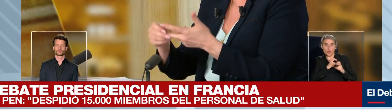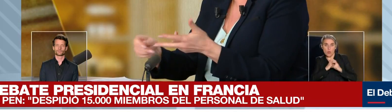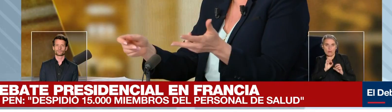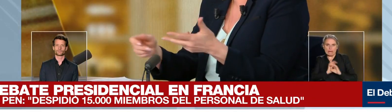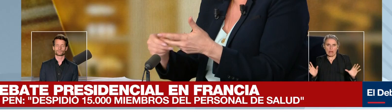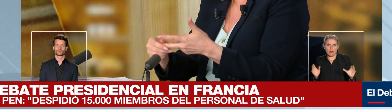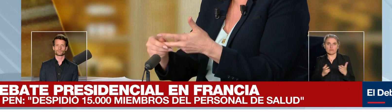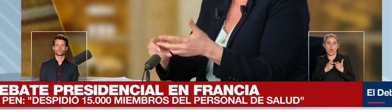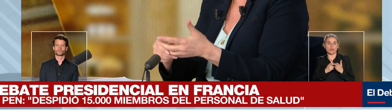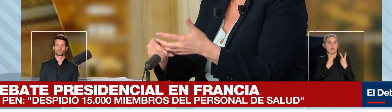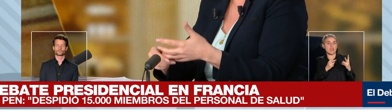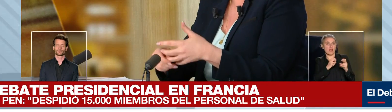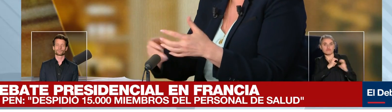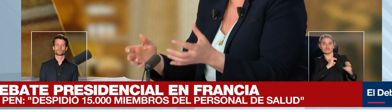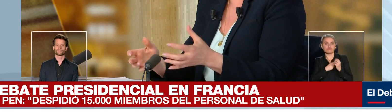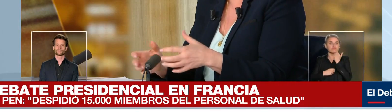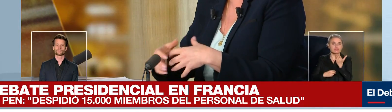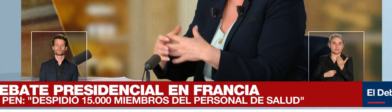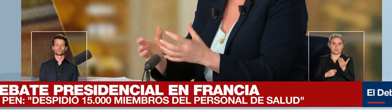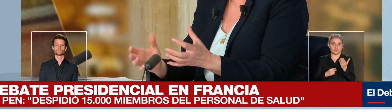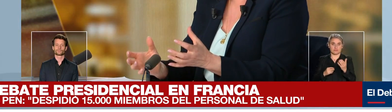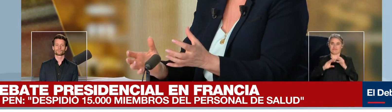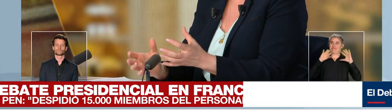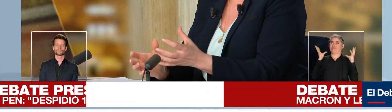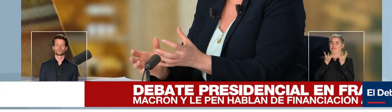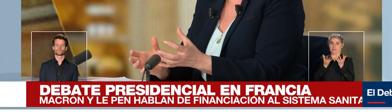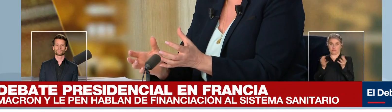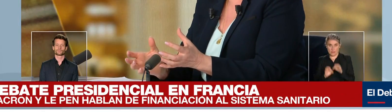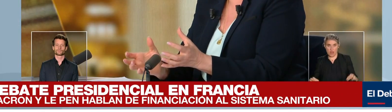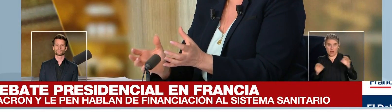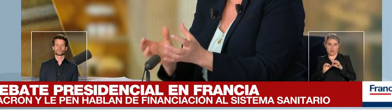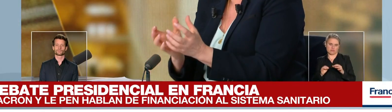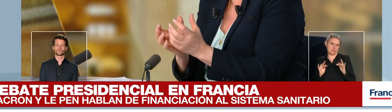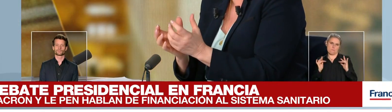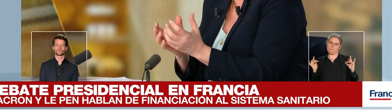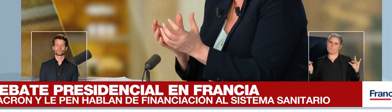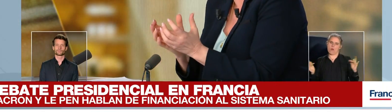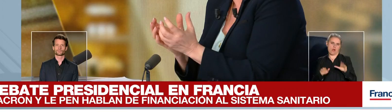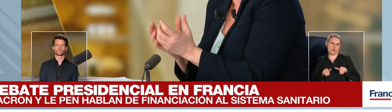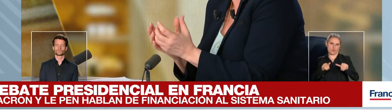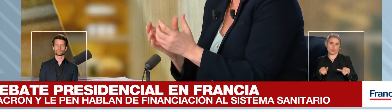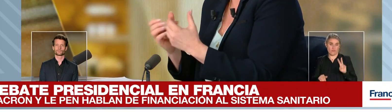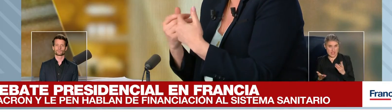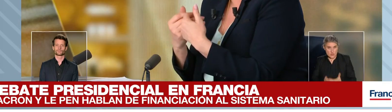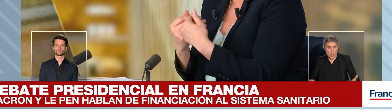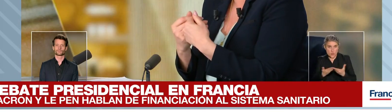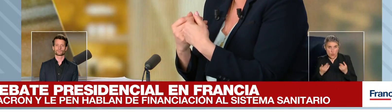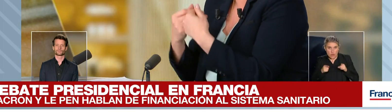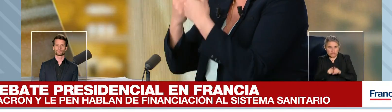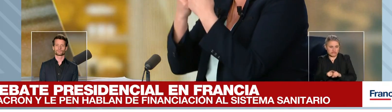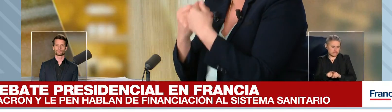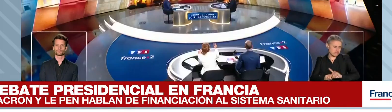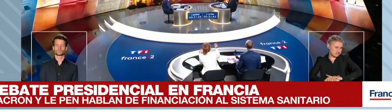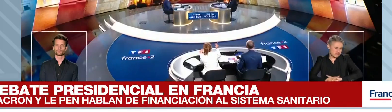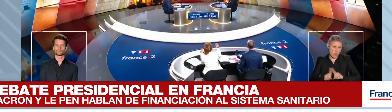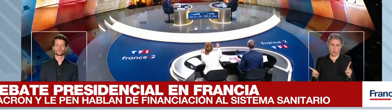si no hay transporte para ir a la ciudad vecina, si no pueden llevar a sus hijos, entonces esta desertificación continuará. Y esto es